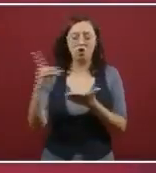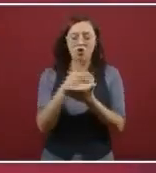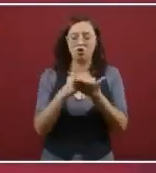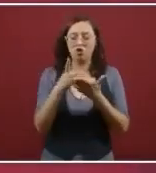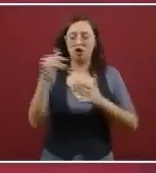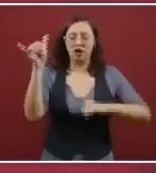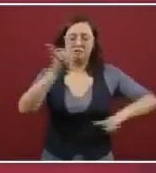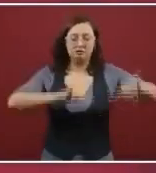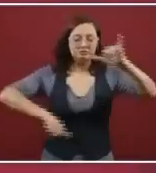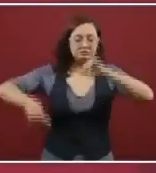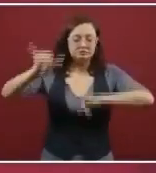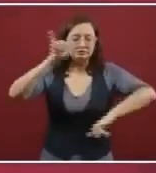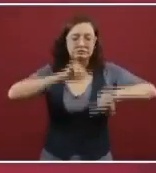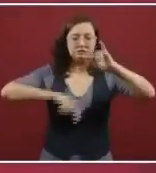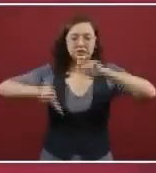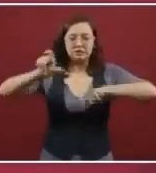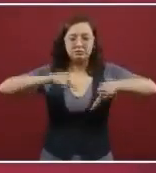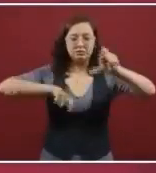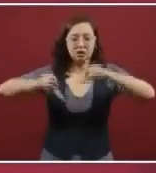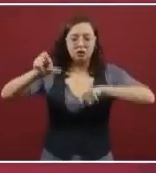país.